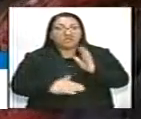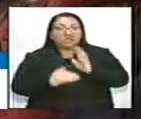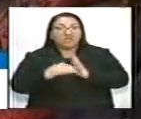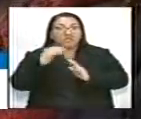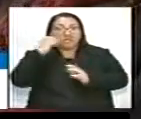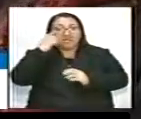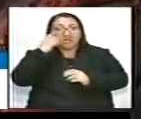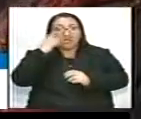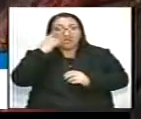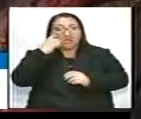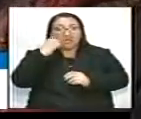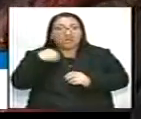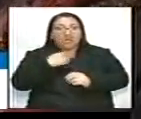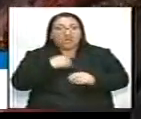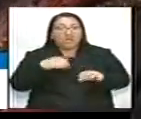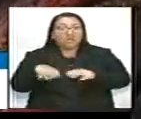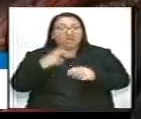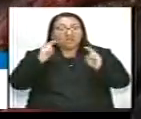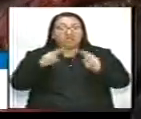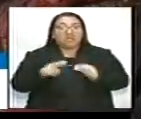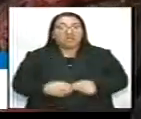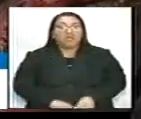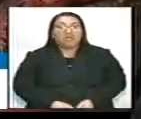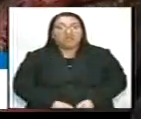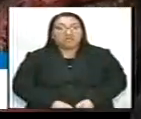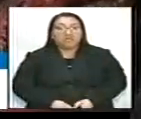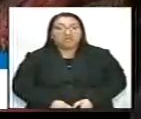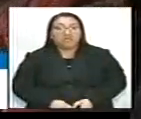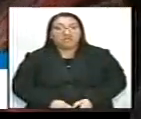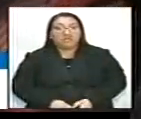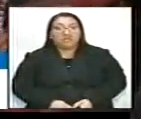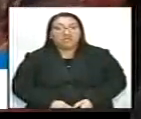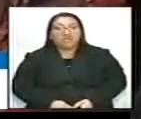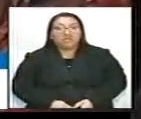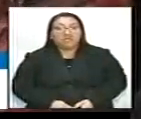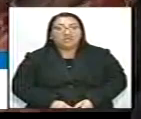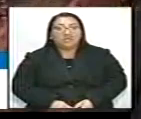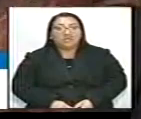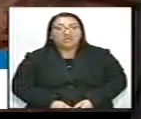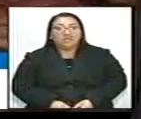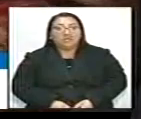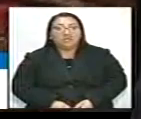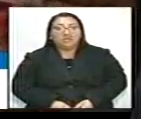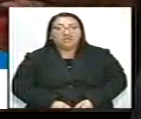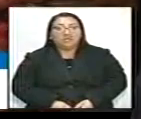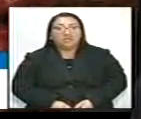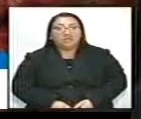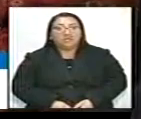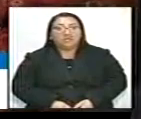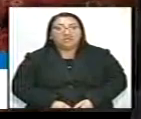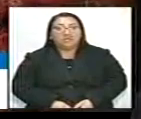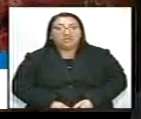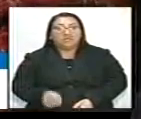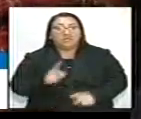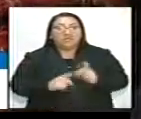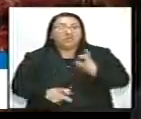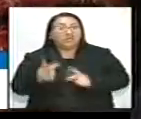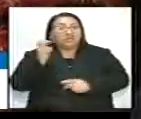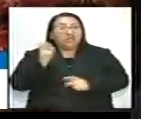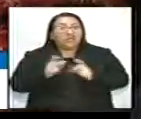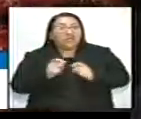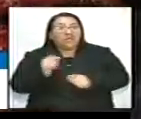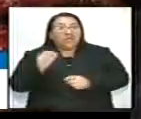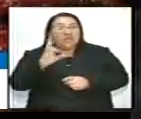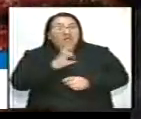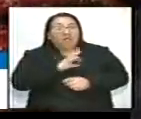Debemos nosotros realizar una mirada al Código Procesal Penal, algunas sugerencias que debemos escuchar de nuestros fiscales, de nuestros jefes,